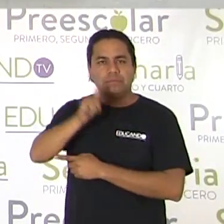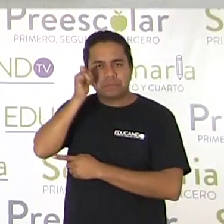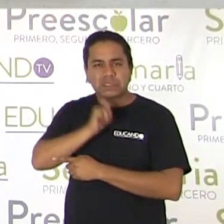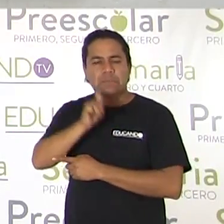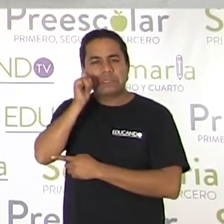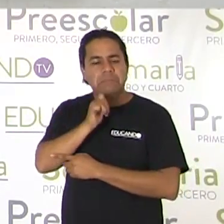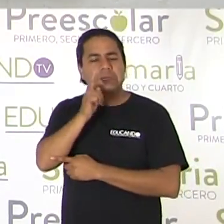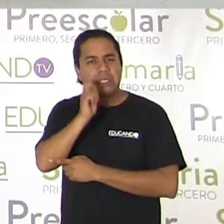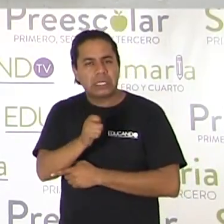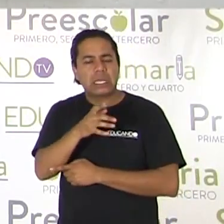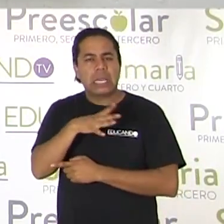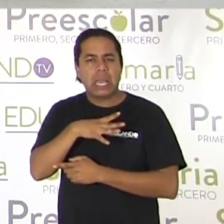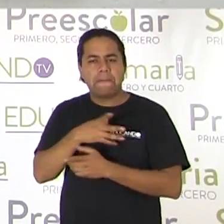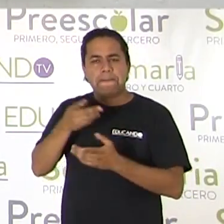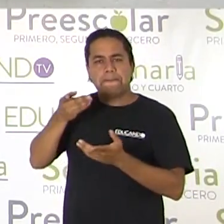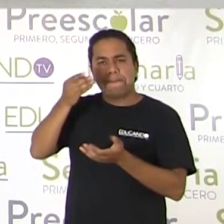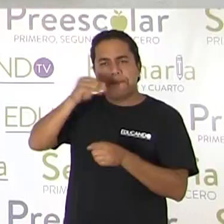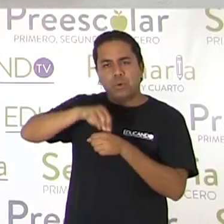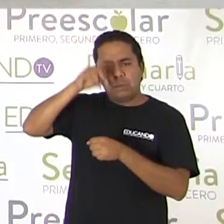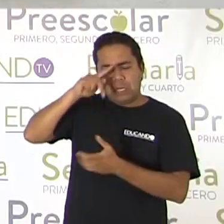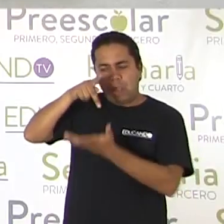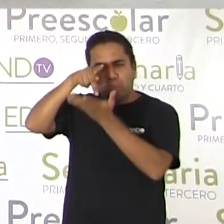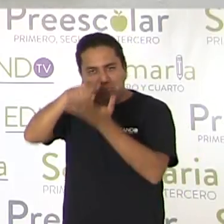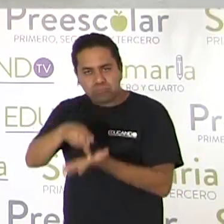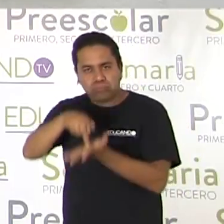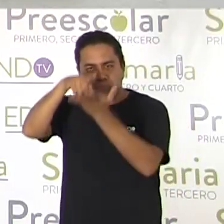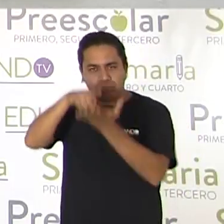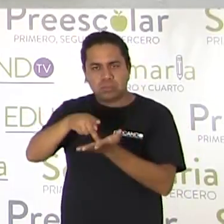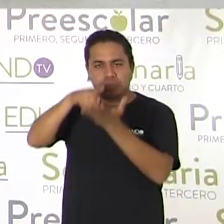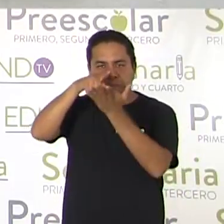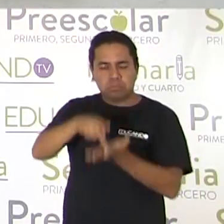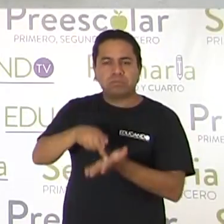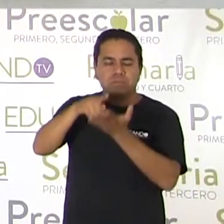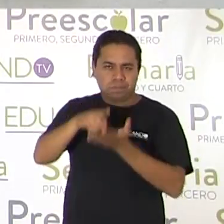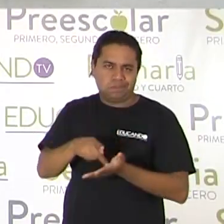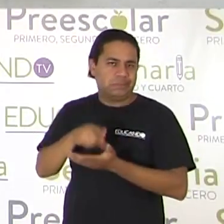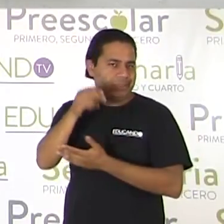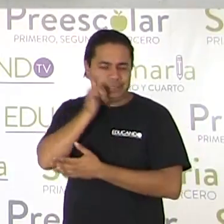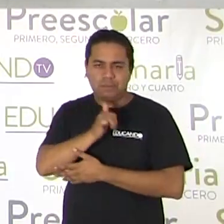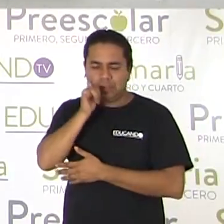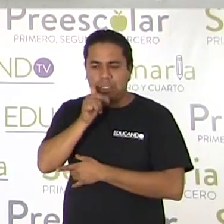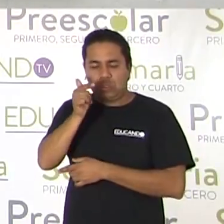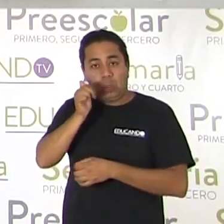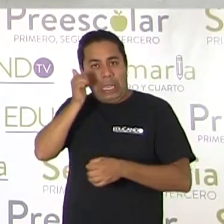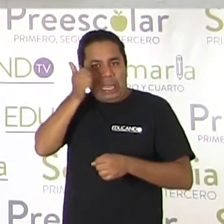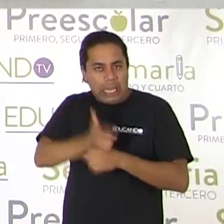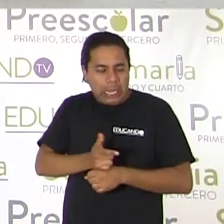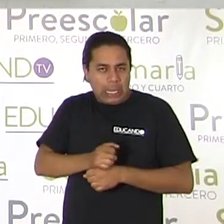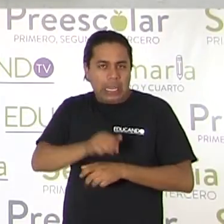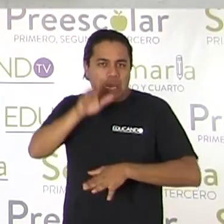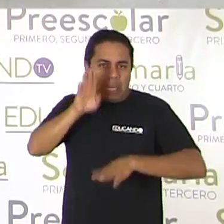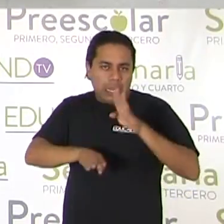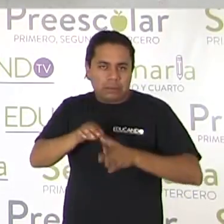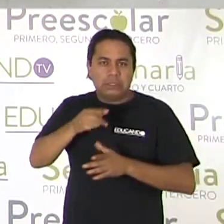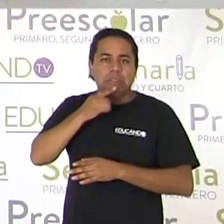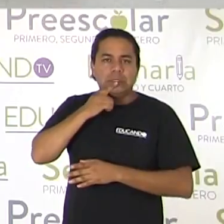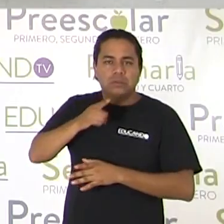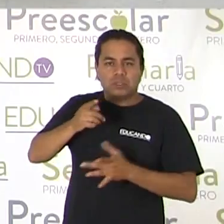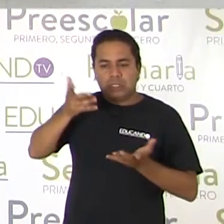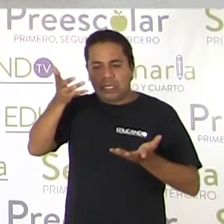siempre se utilizan instrumentos para pesarlos o para medirlos. Y seguramente te habrás dado cuenta que en algunos casos se utilizan